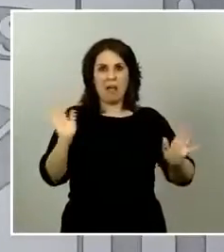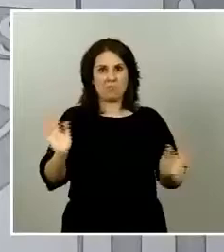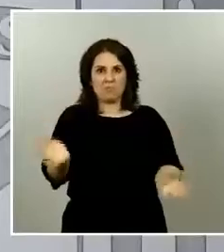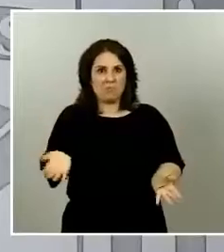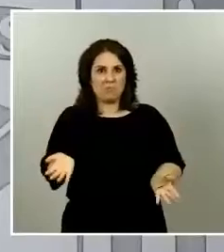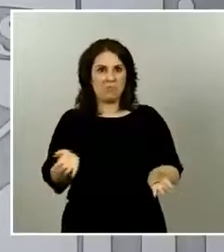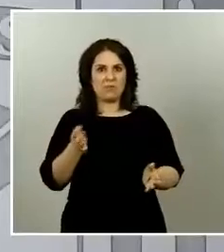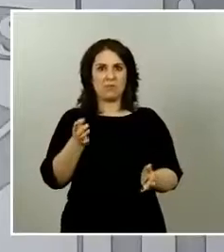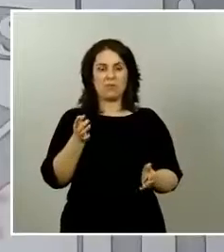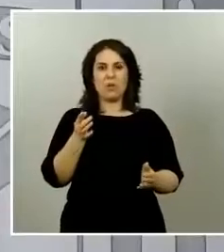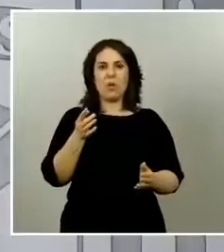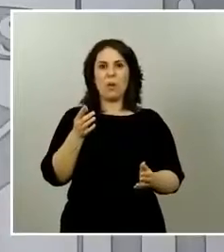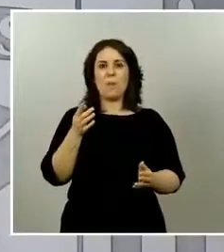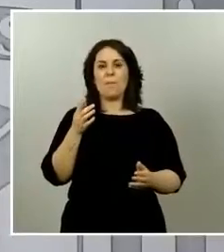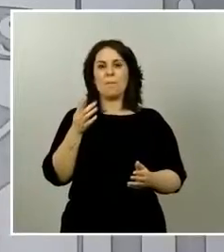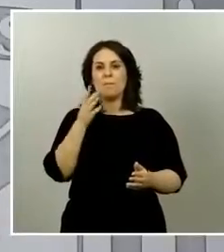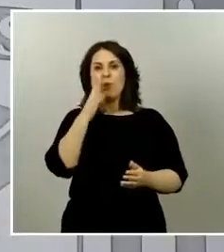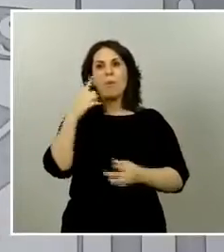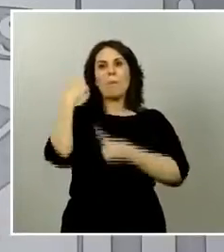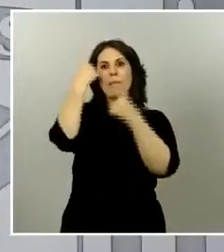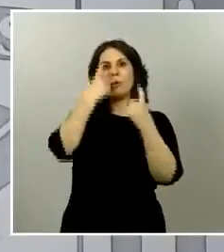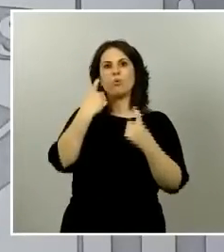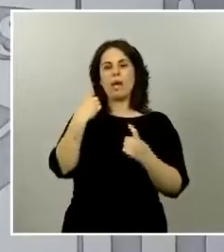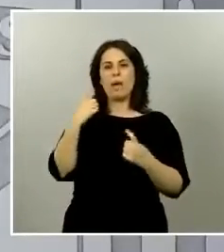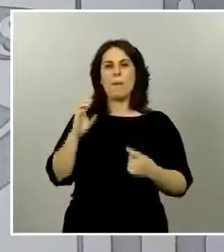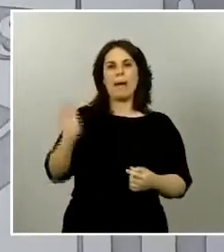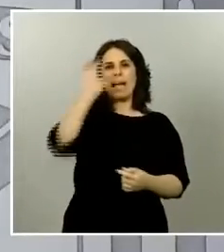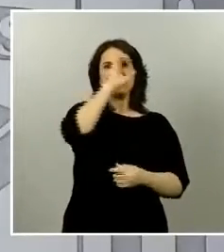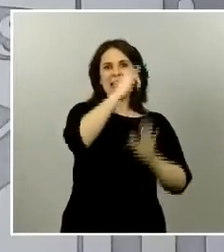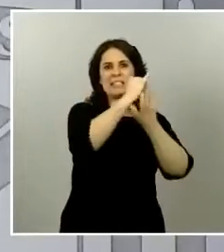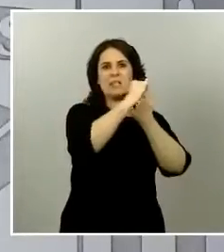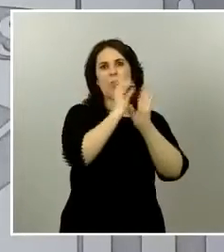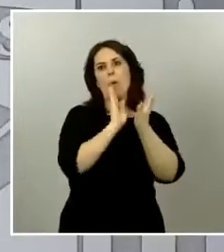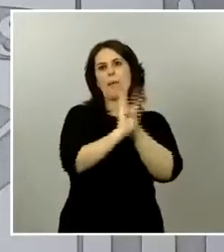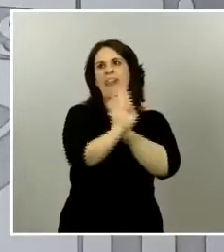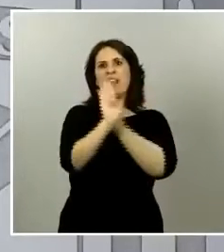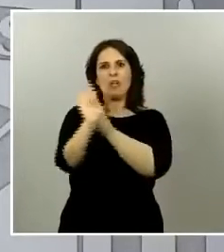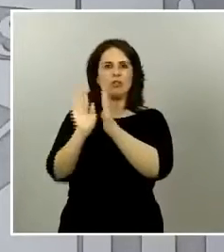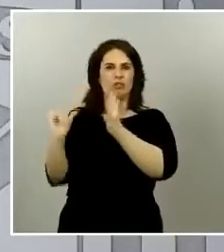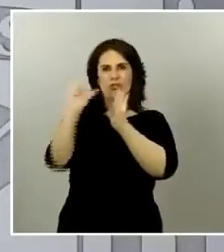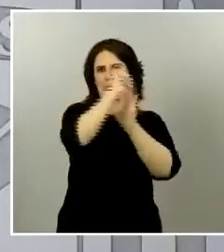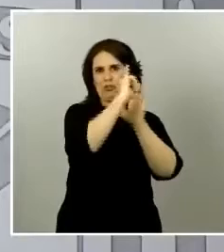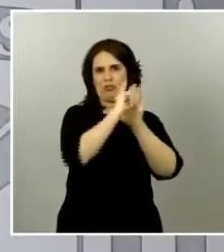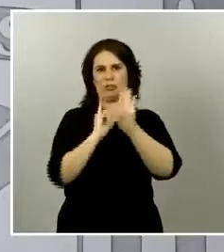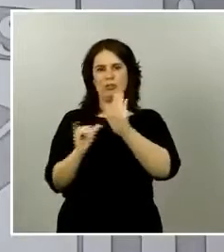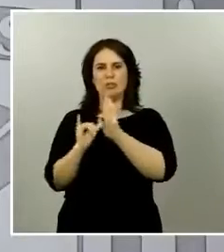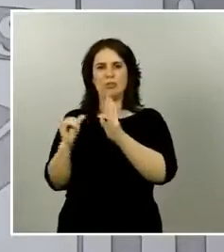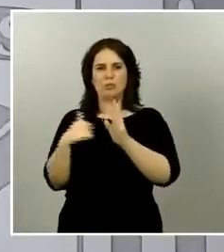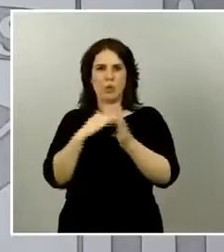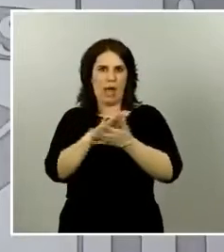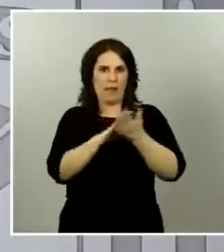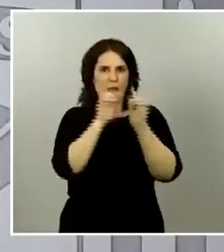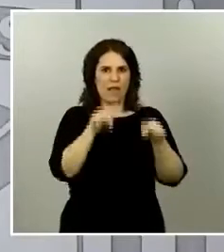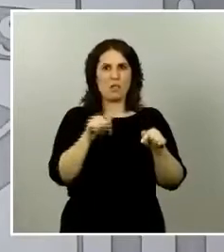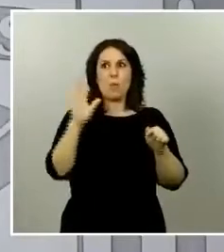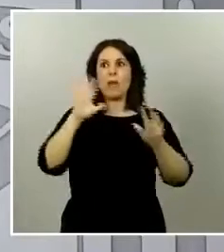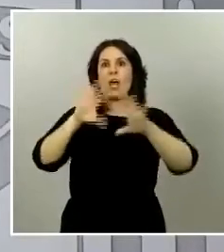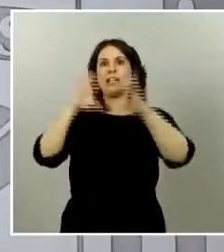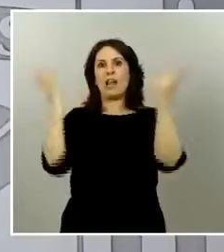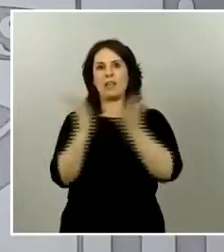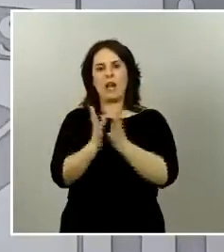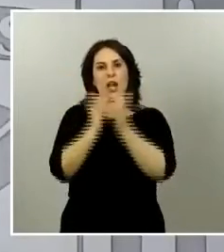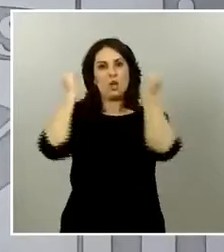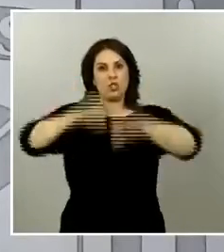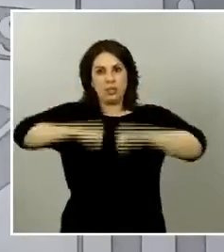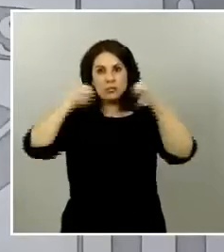ninguna cuestión distinta de la que usted ha entendido. Quiero decir, la pregunta era a propósito de los países vecinos y por eso me he referido a los